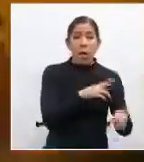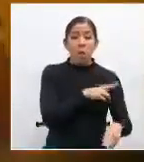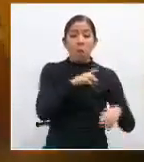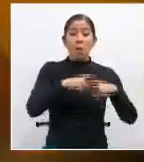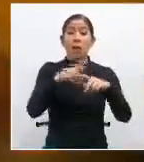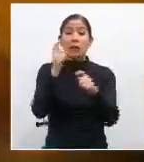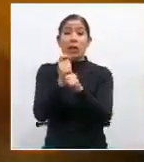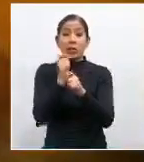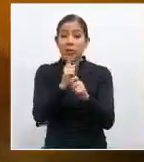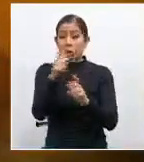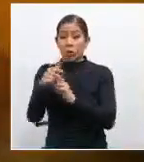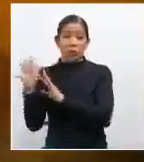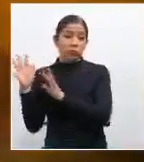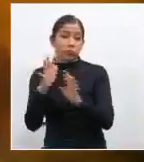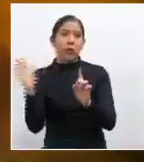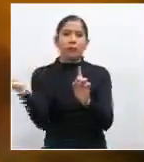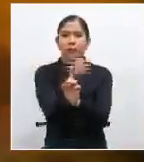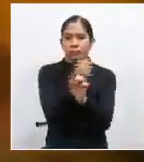Cruz.